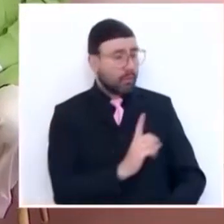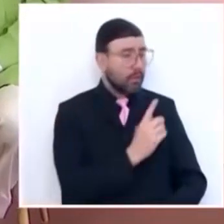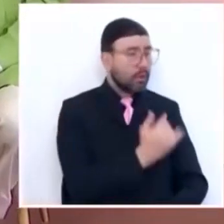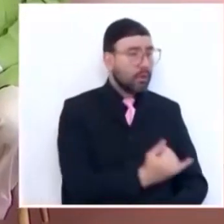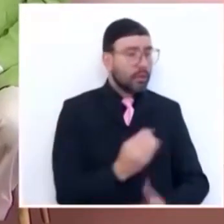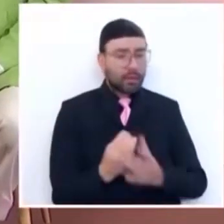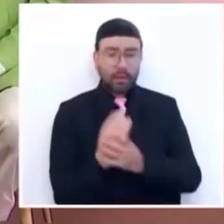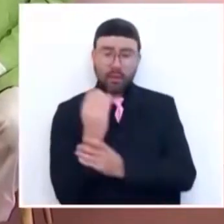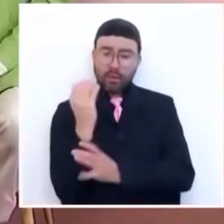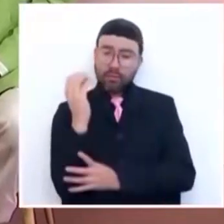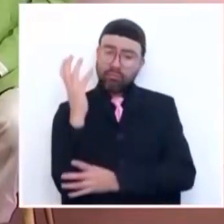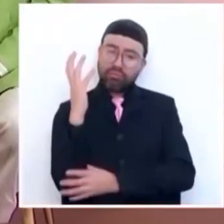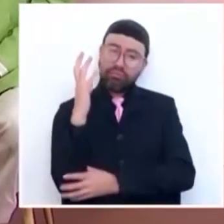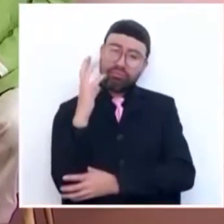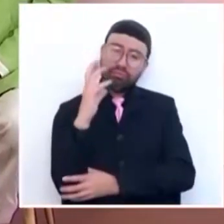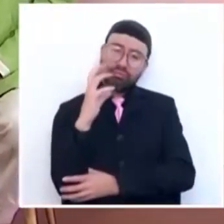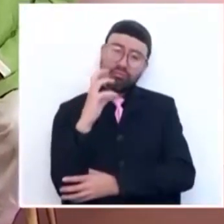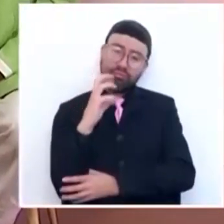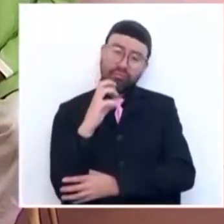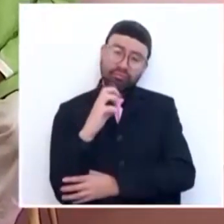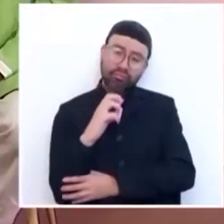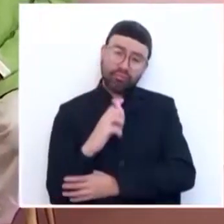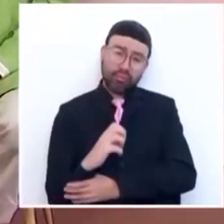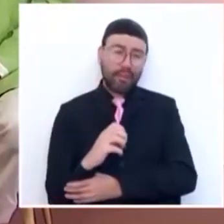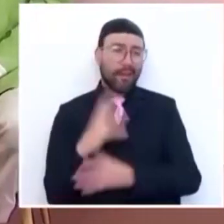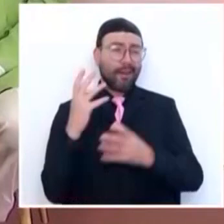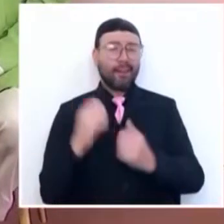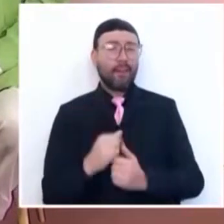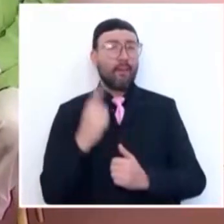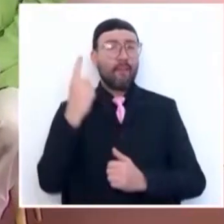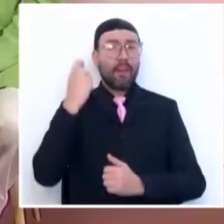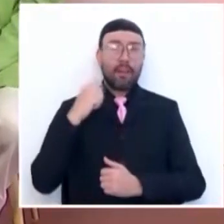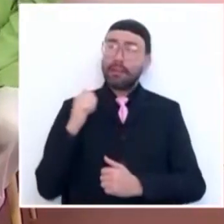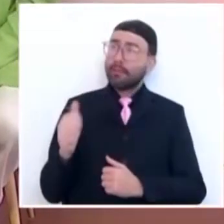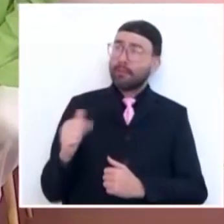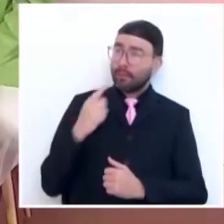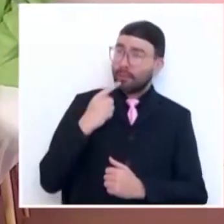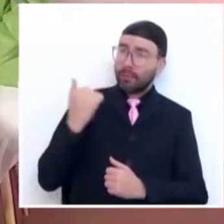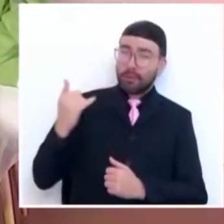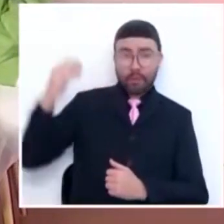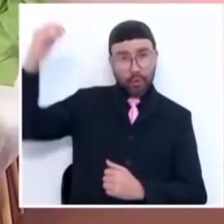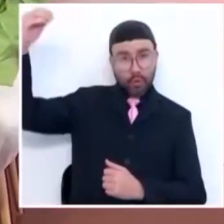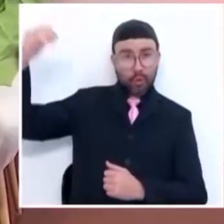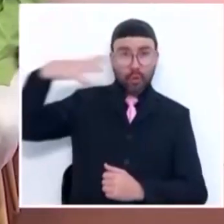triste, marchitada, se vuelve nada, por falta de eso que dice el maestro Yerba, que es